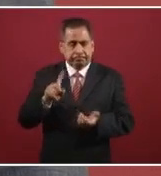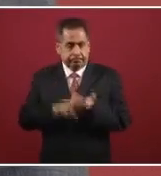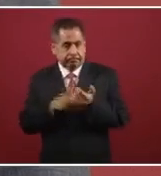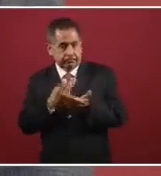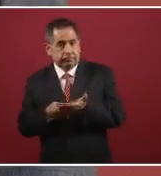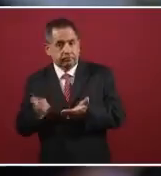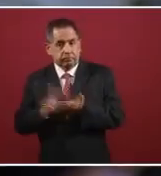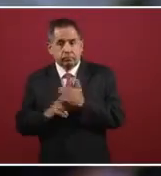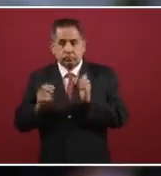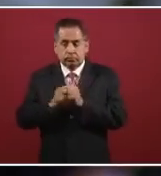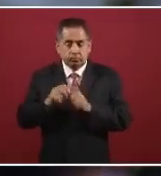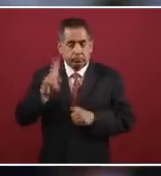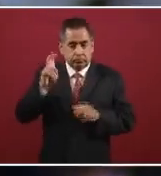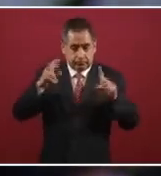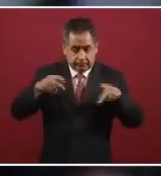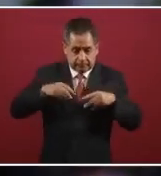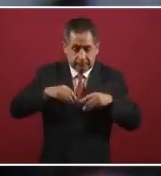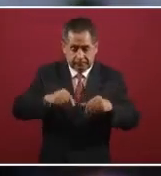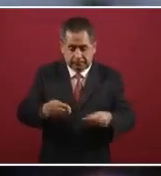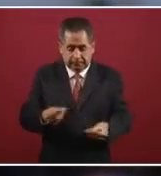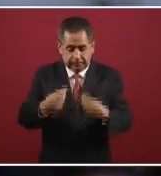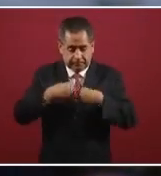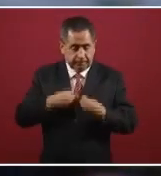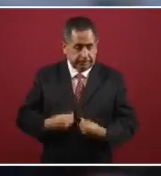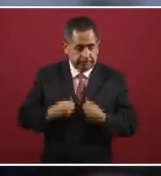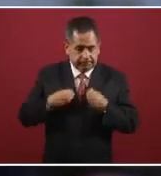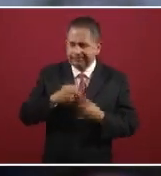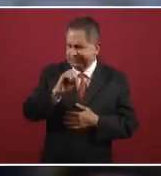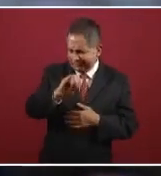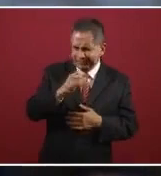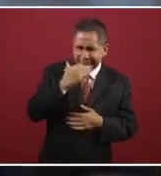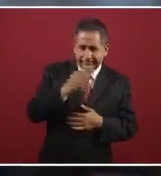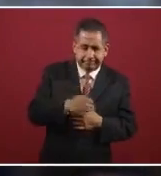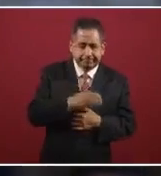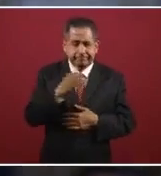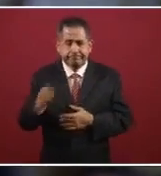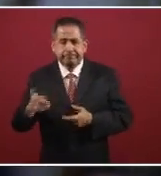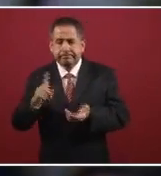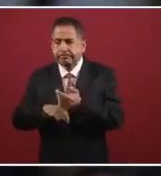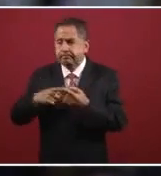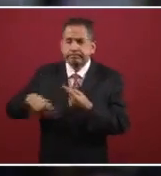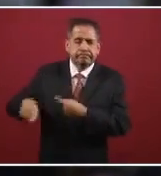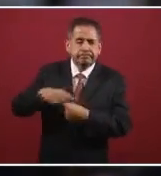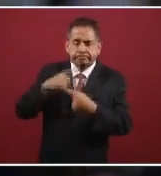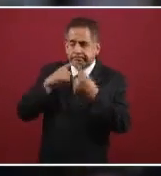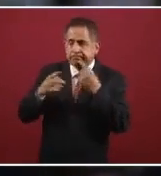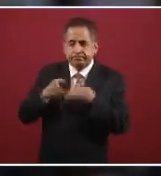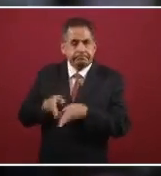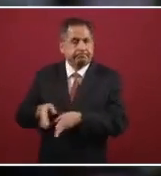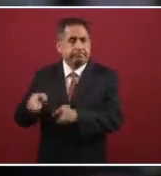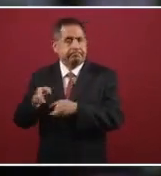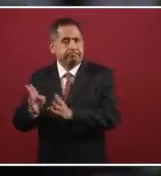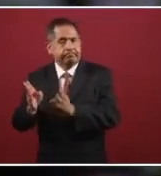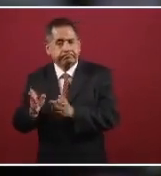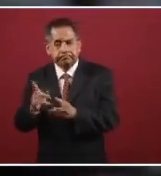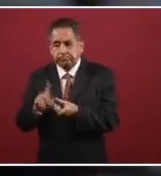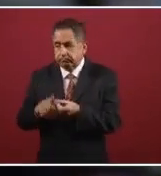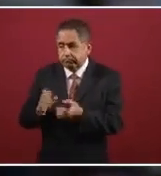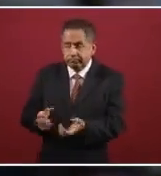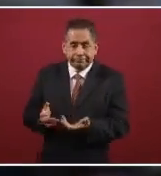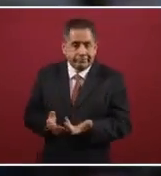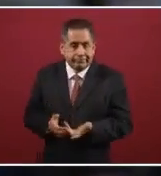dando de Sembrando Vida, estamos hablando de un sector agrícola con un andamiaje ya encarrilado. El